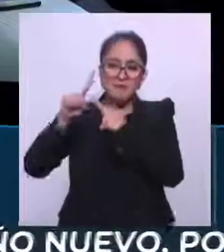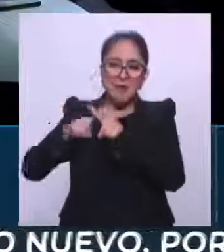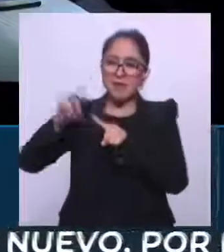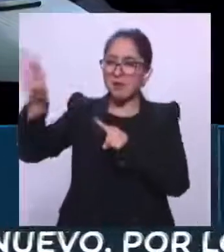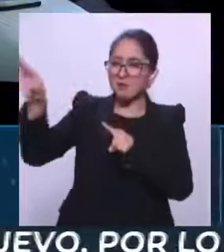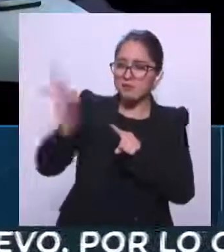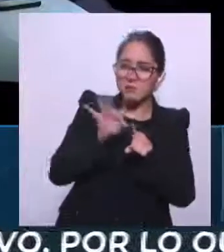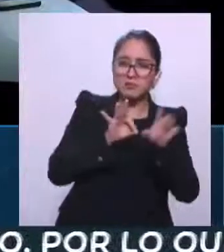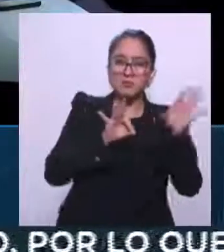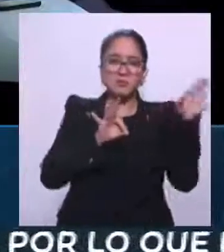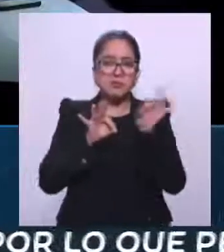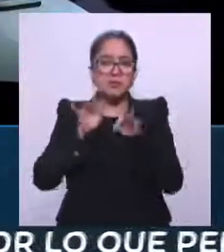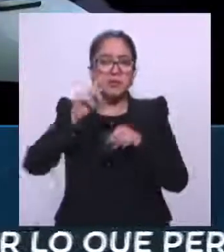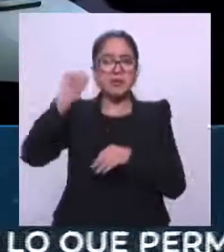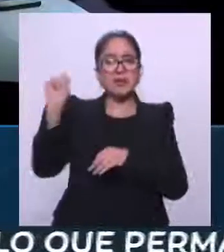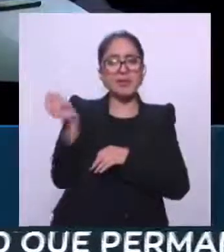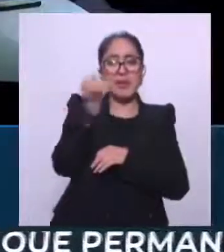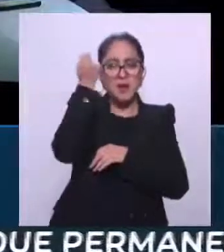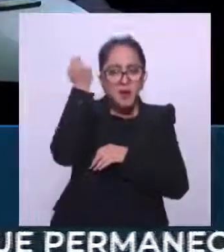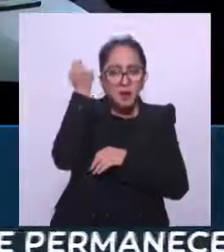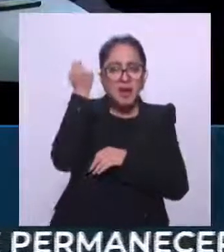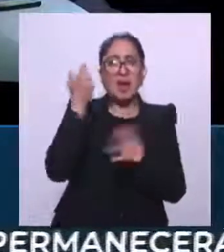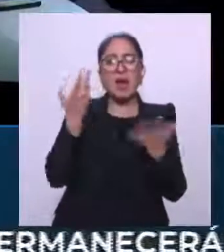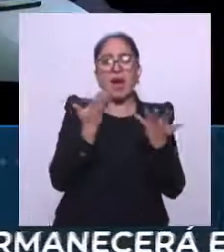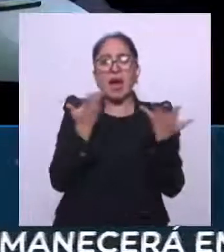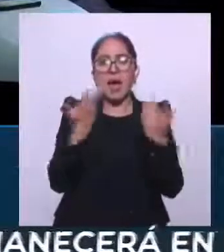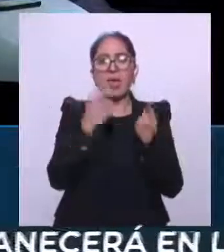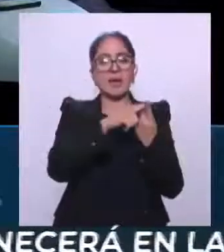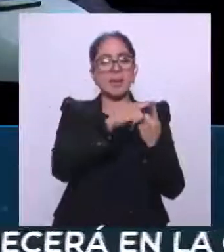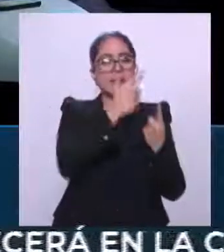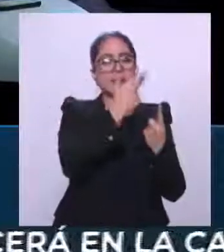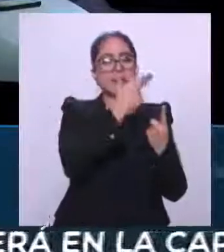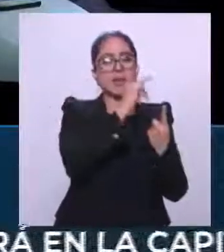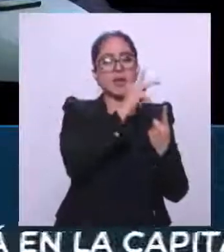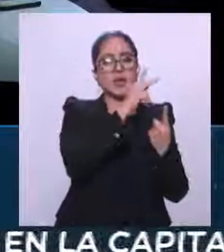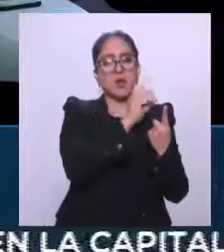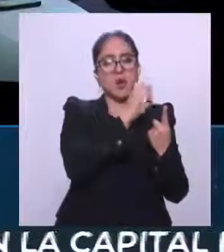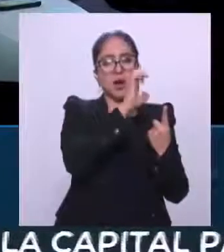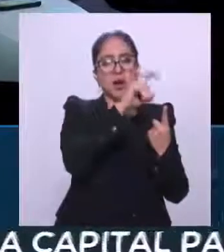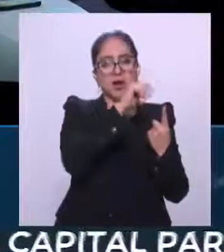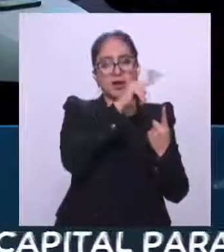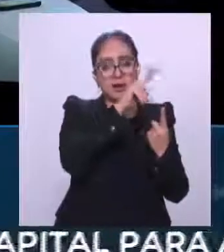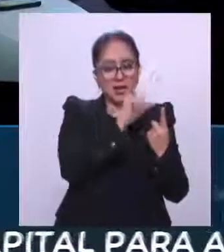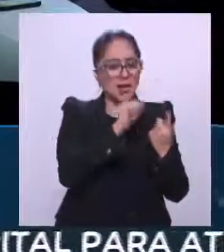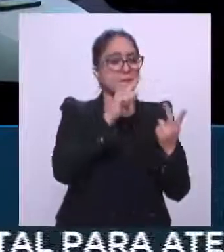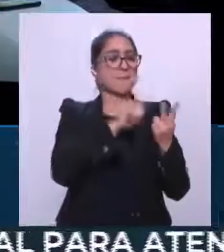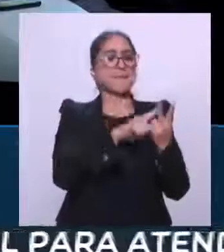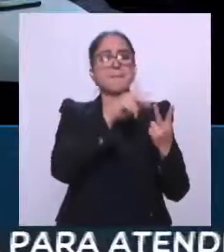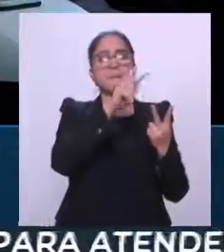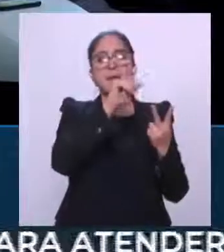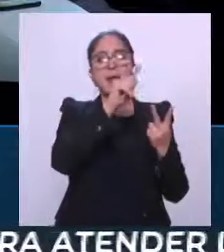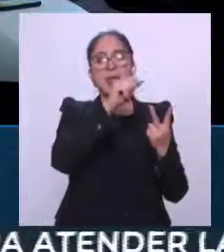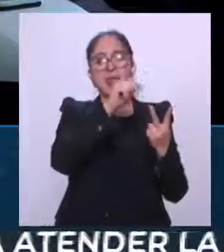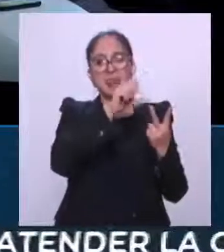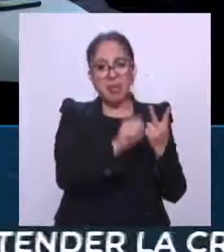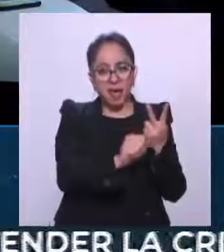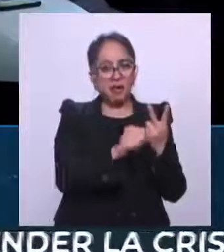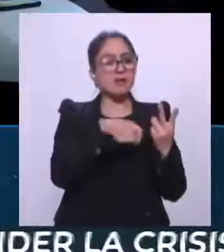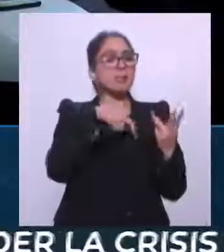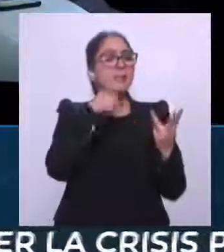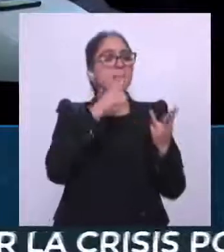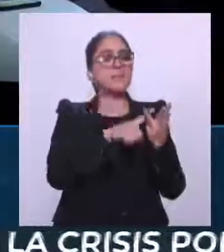tecnologías de generación, porque generas de manera hidroeléctrica, generas con plantas de ciclo combinado,